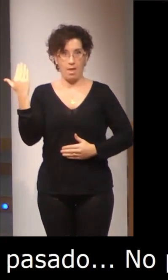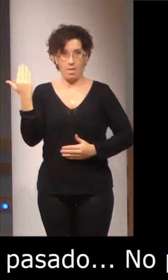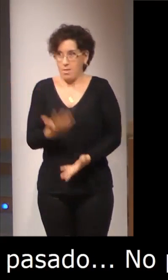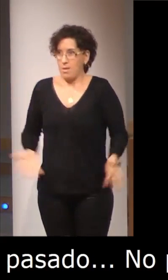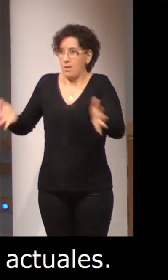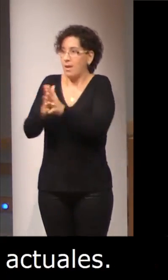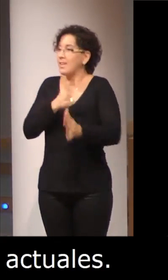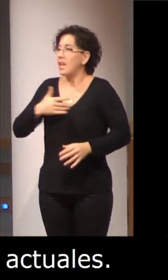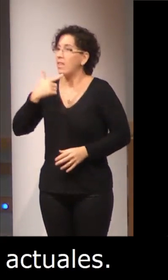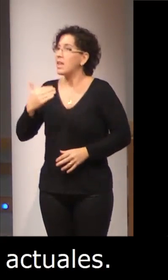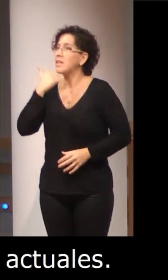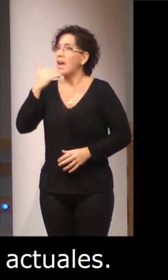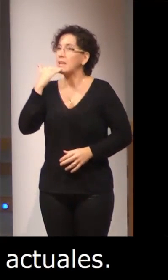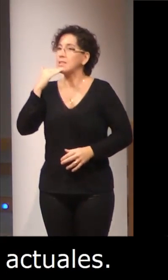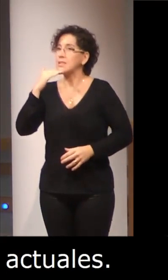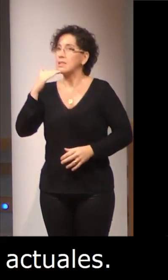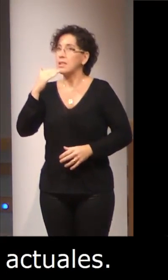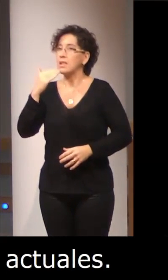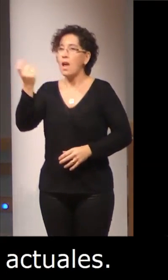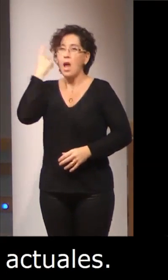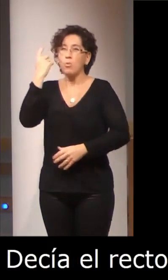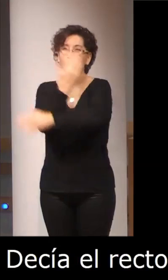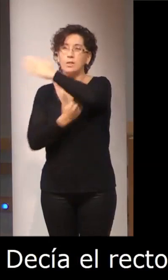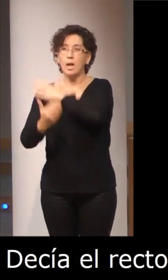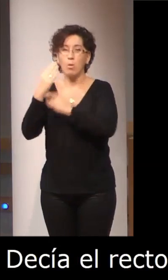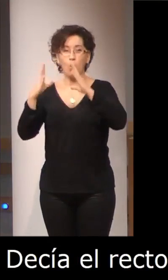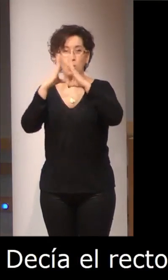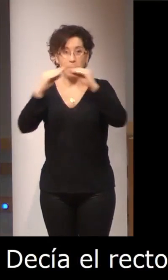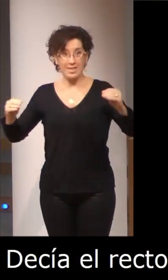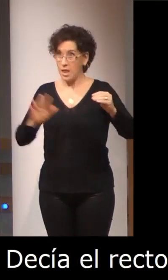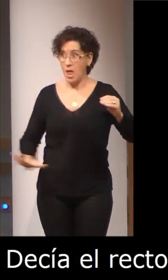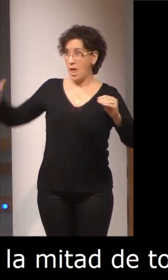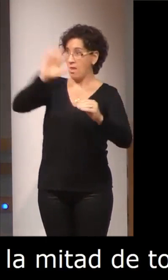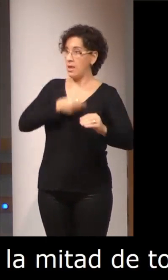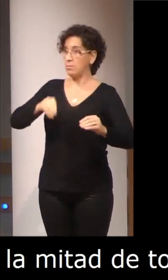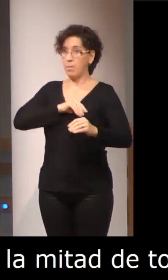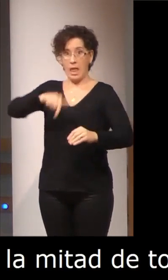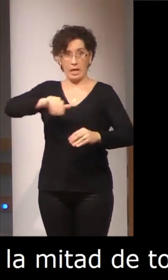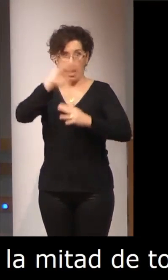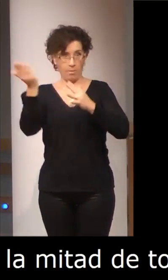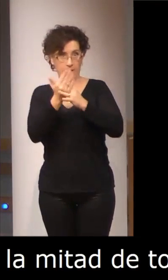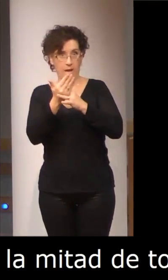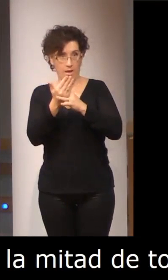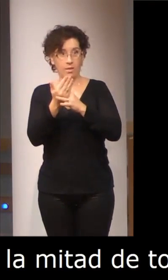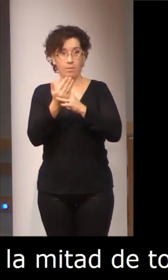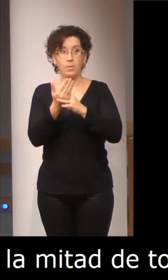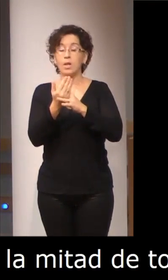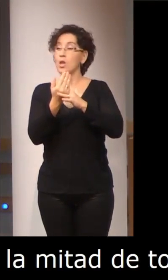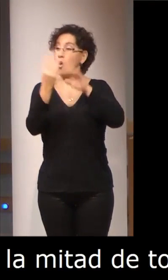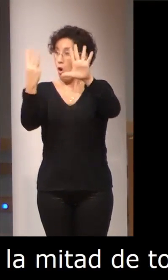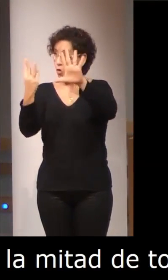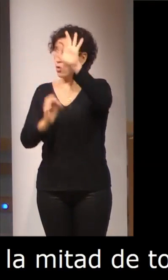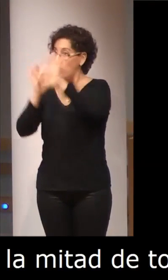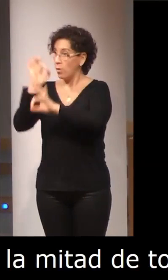casi la mitad de todos los estudiantes con discapacidad en el sistema universitario español. Y un 8% de ellos, es decir,